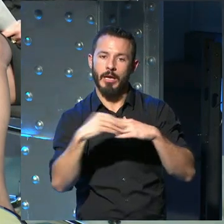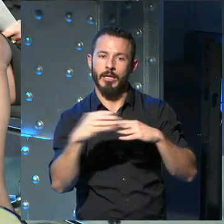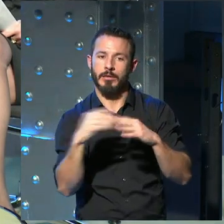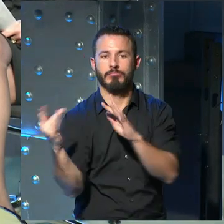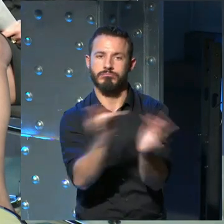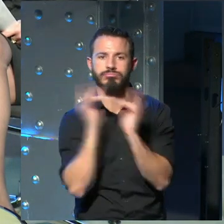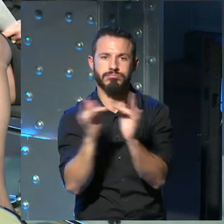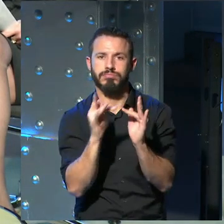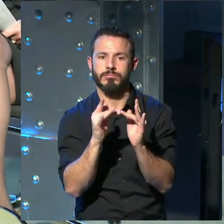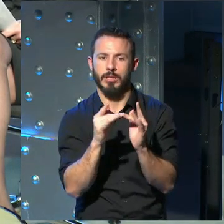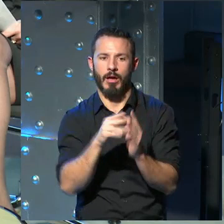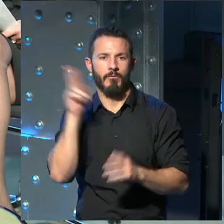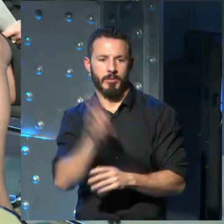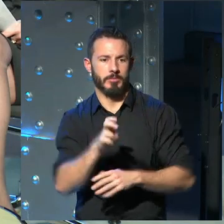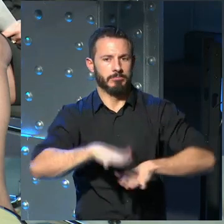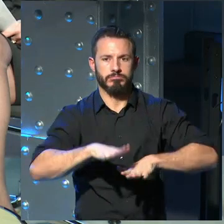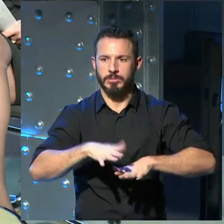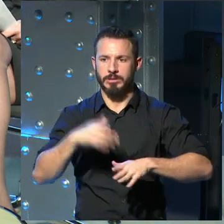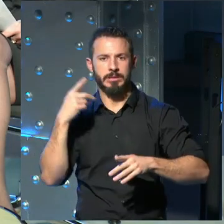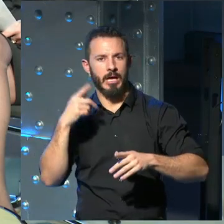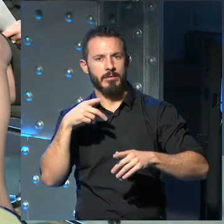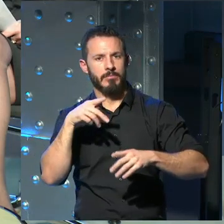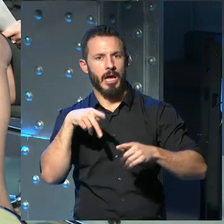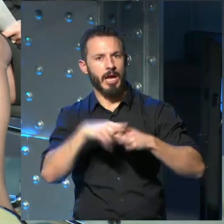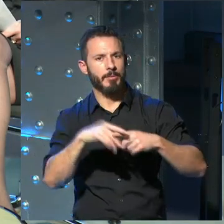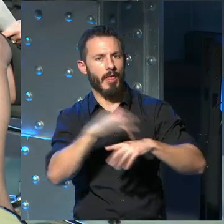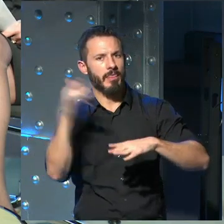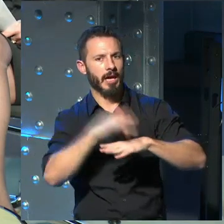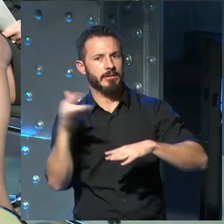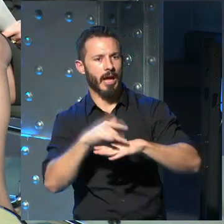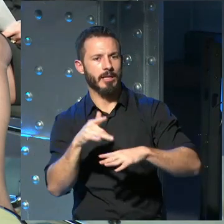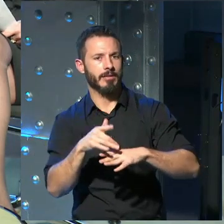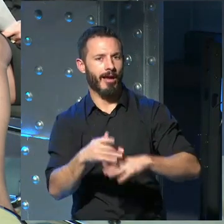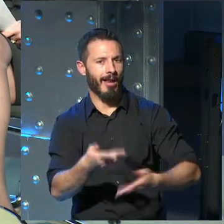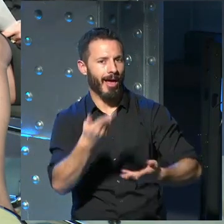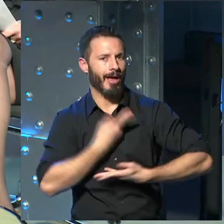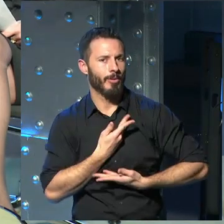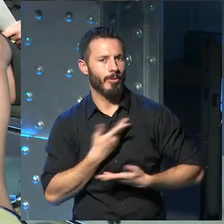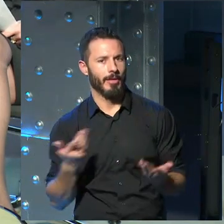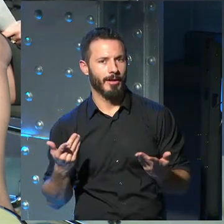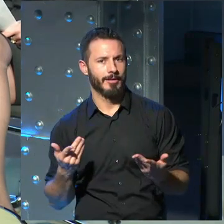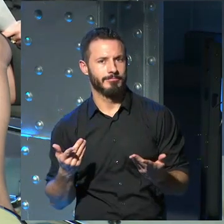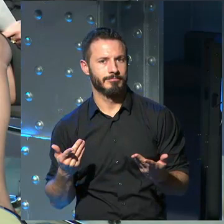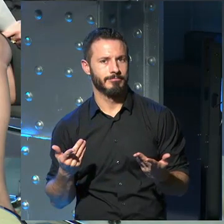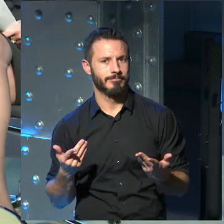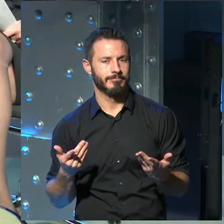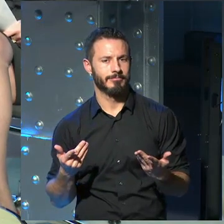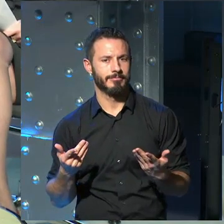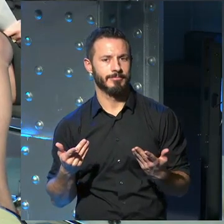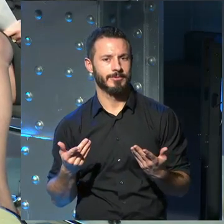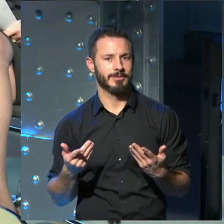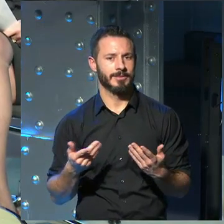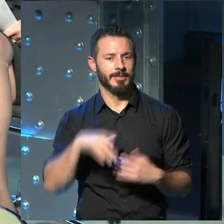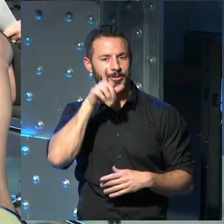para quedarse, que ha encontrado pues, en las herramientas digitales sus aliados, ¿no?, y el cual, bueno, pues ya